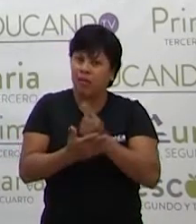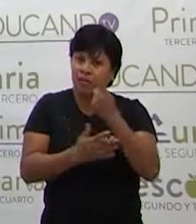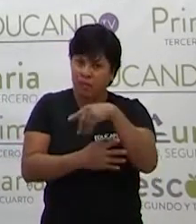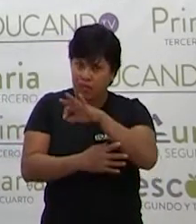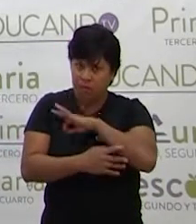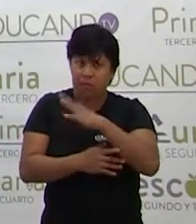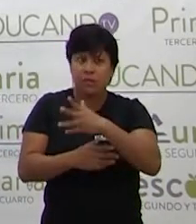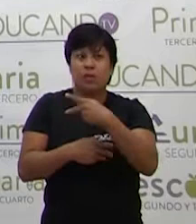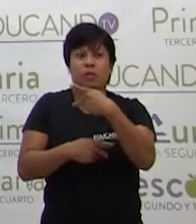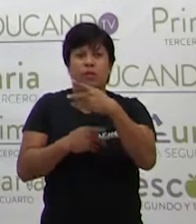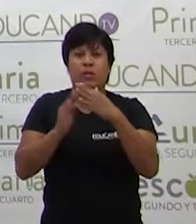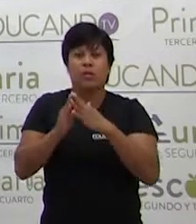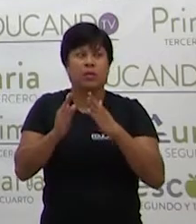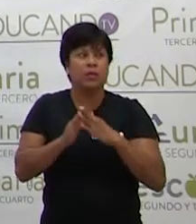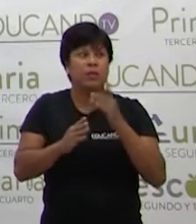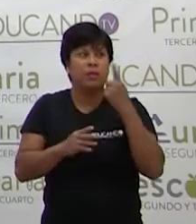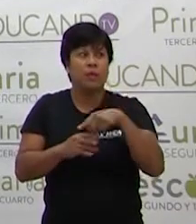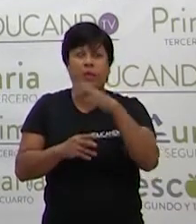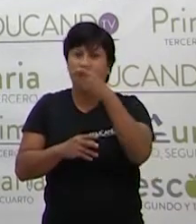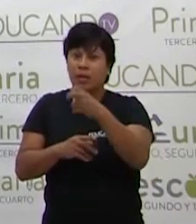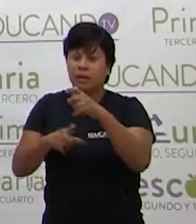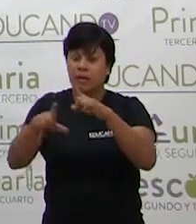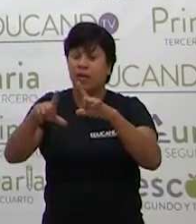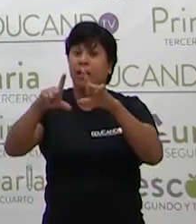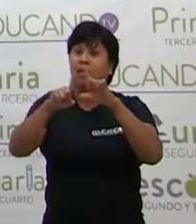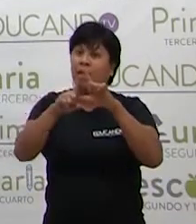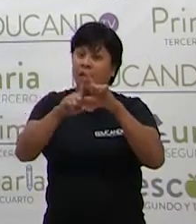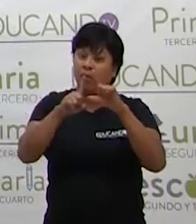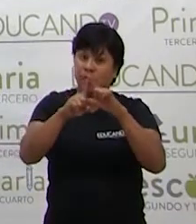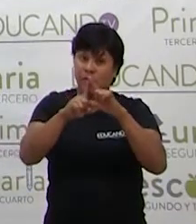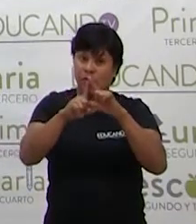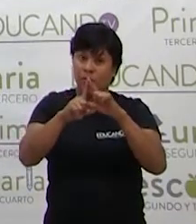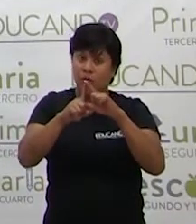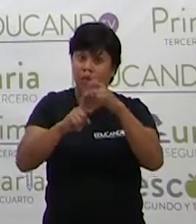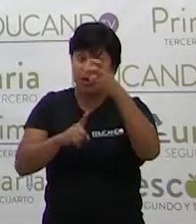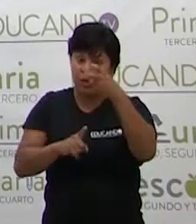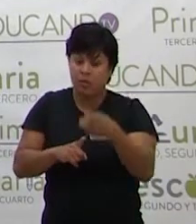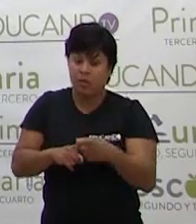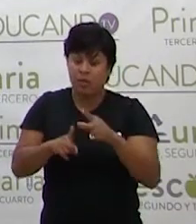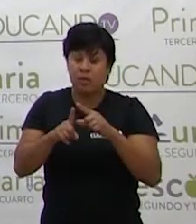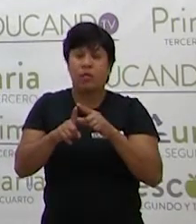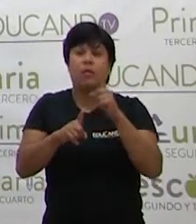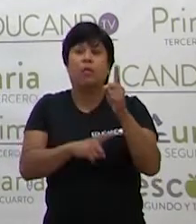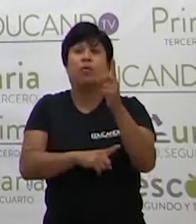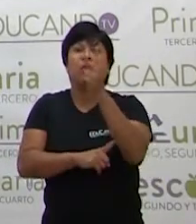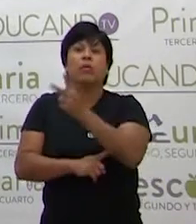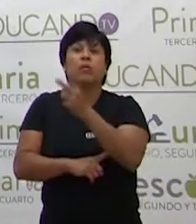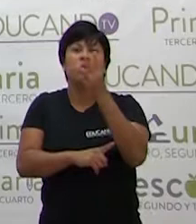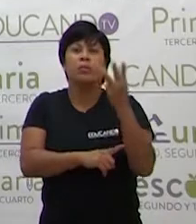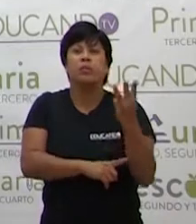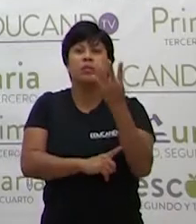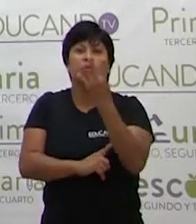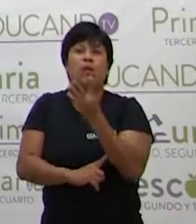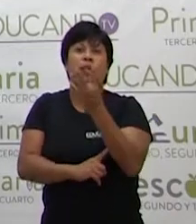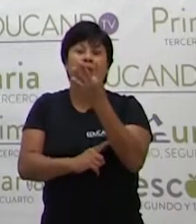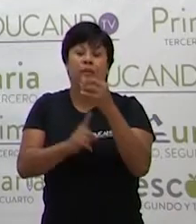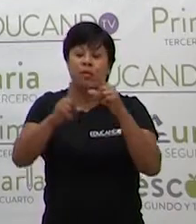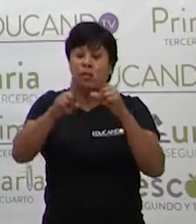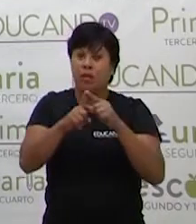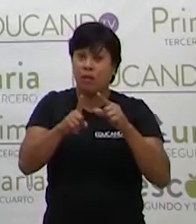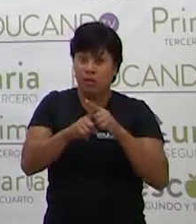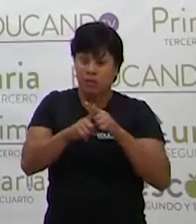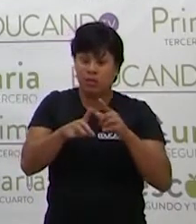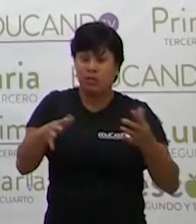en tu casita. Para que este triángulo, o mejor dicho, este 1, 2, 3, 4 triángulos,